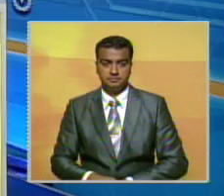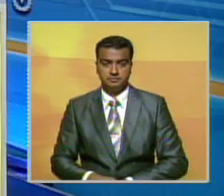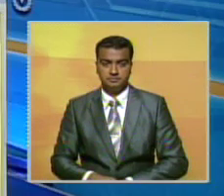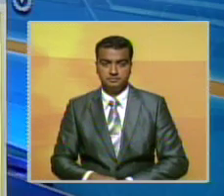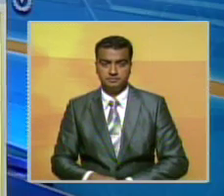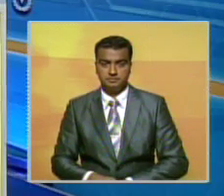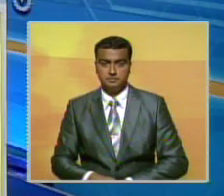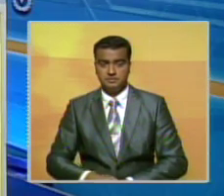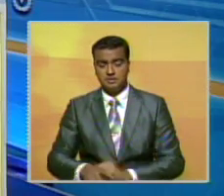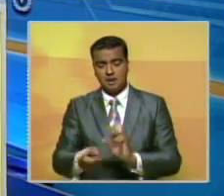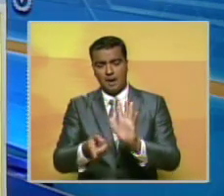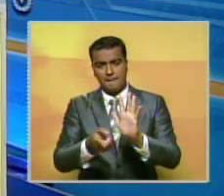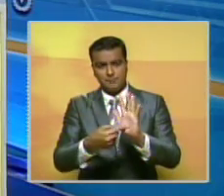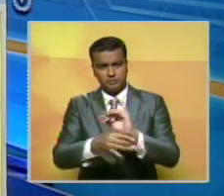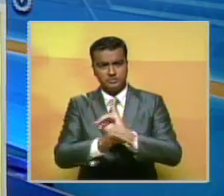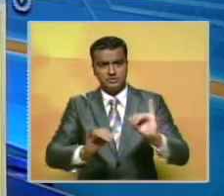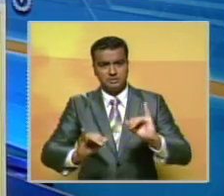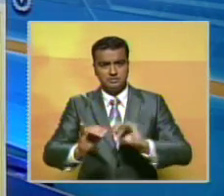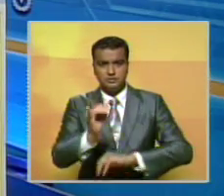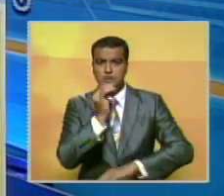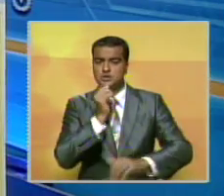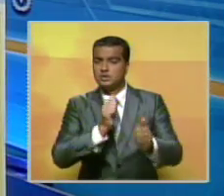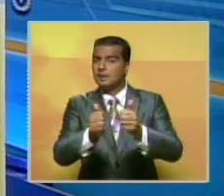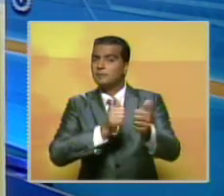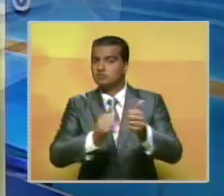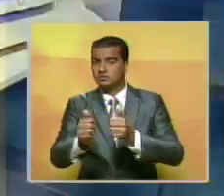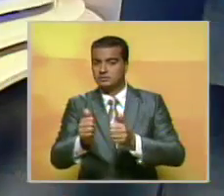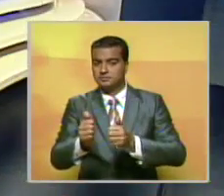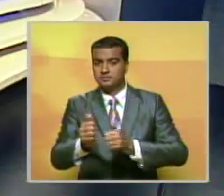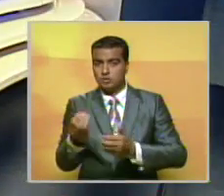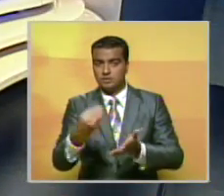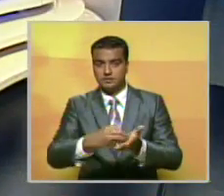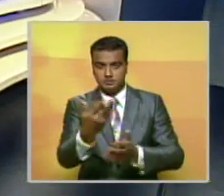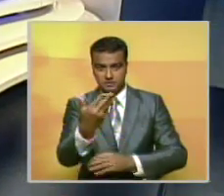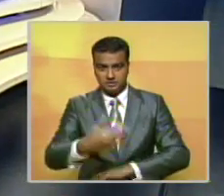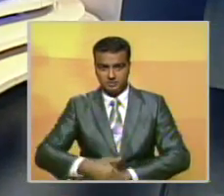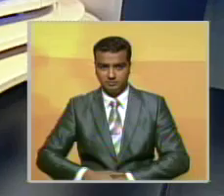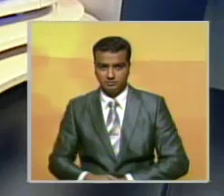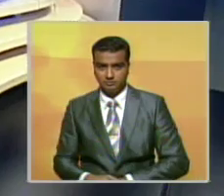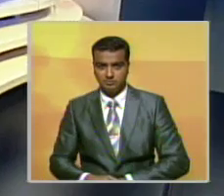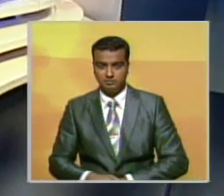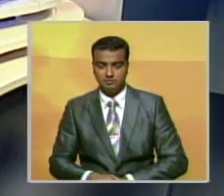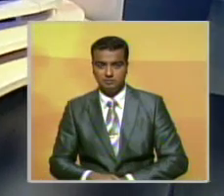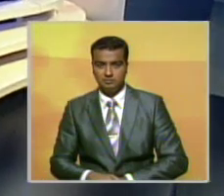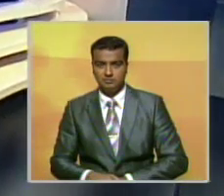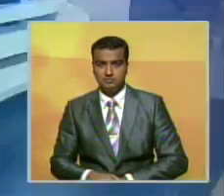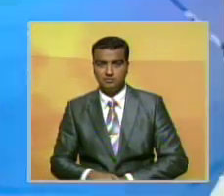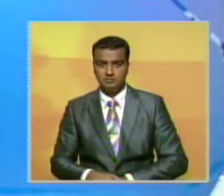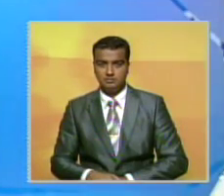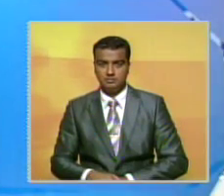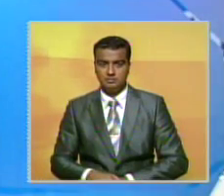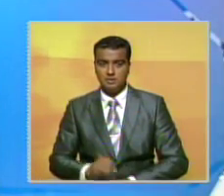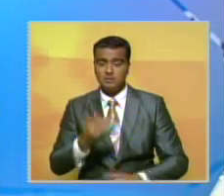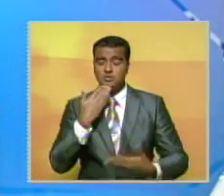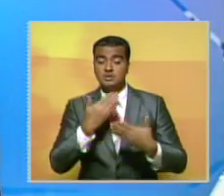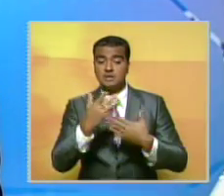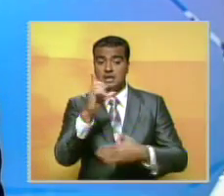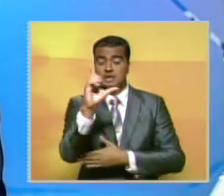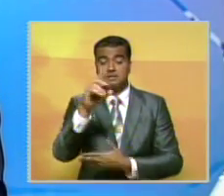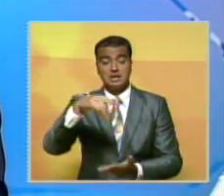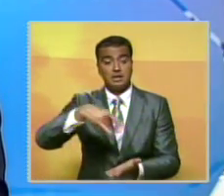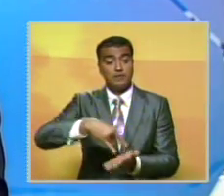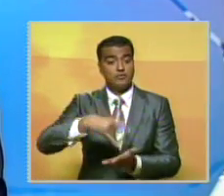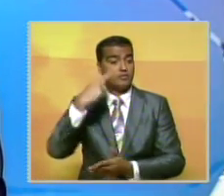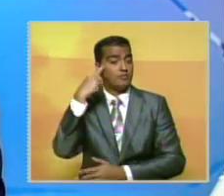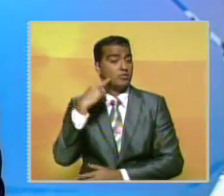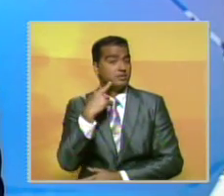Bien, de esta manera finalizamos la información deportiva. Volvemos con ustedes. Muchísimas gracias, Jesús. En los estados Lara, Carabobo y